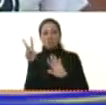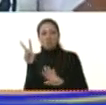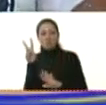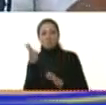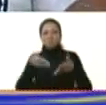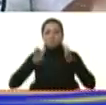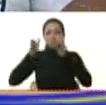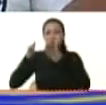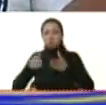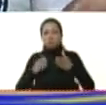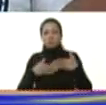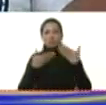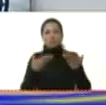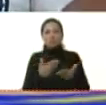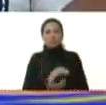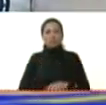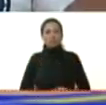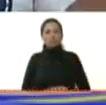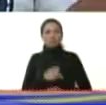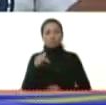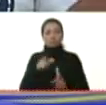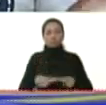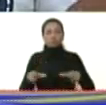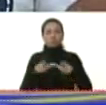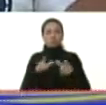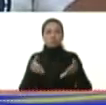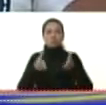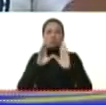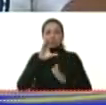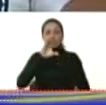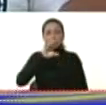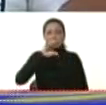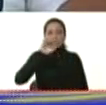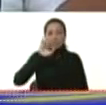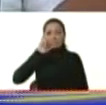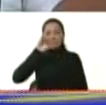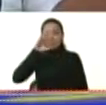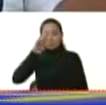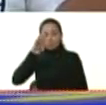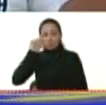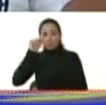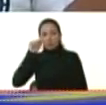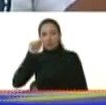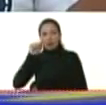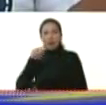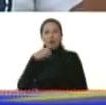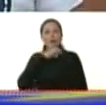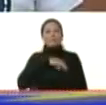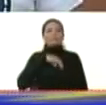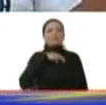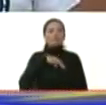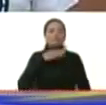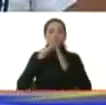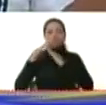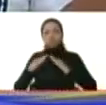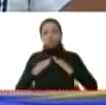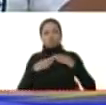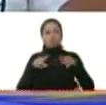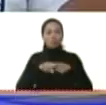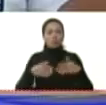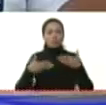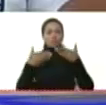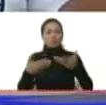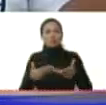apartamentos, presidente, que hoy aquí en el conjunto residencial La Ceiba, la Gran Misión Vivienda Venezuela